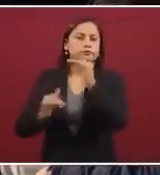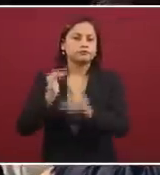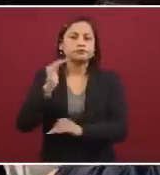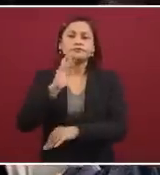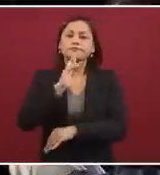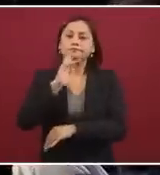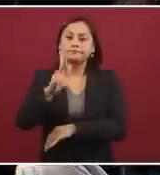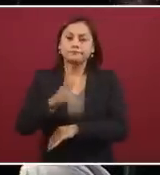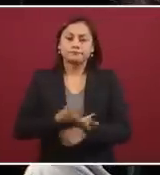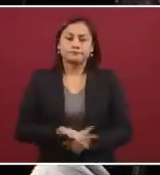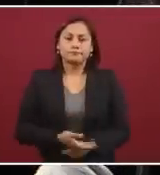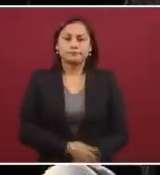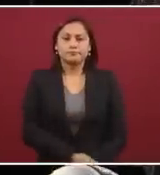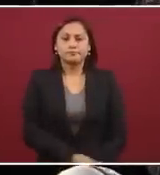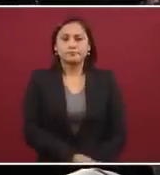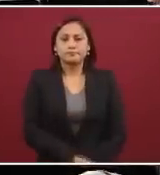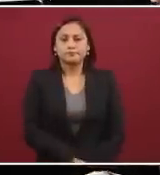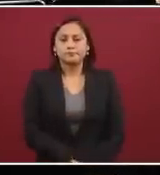entonces